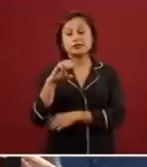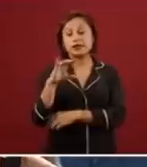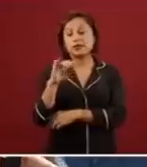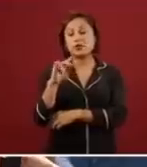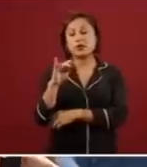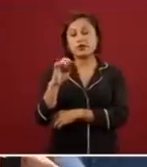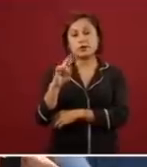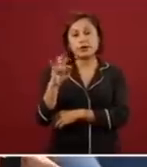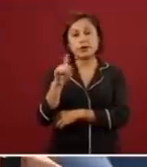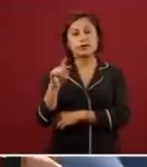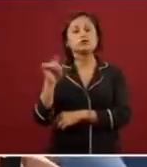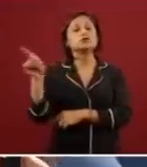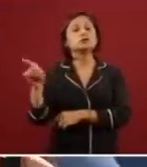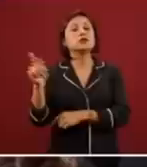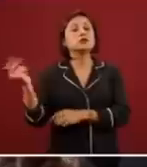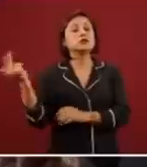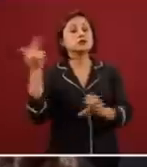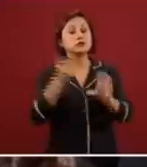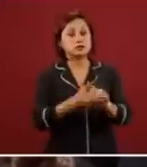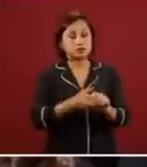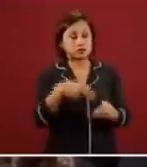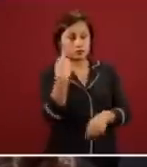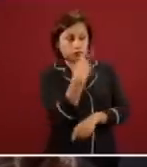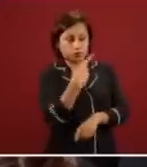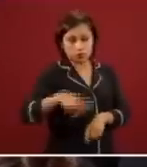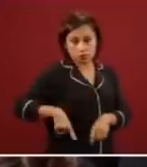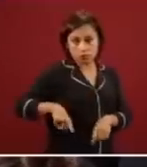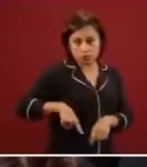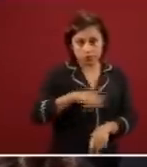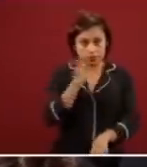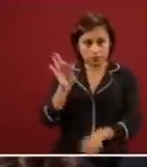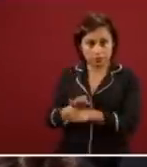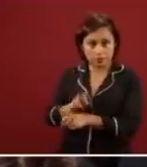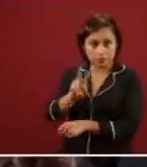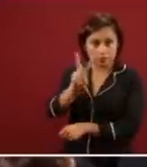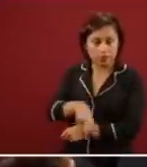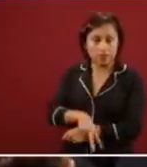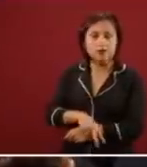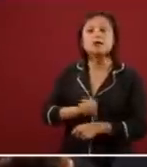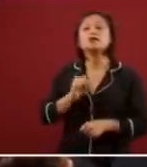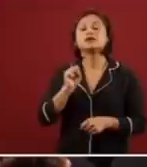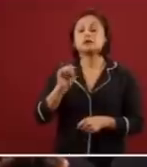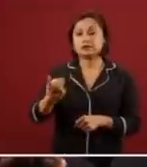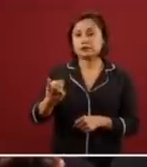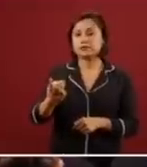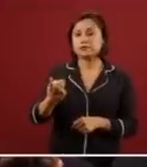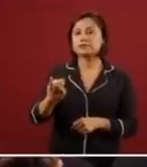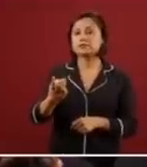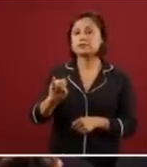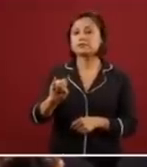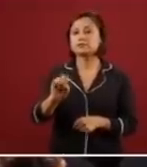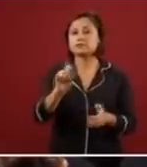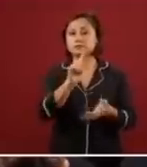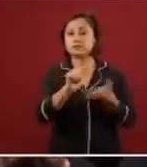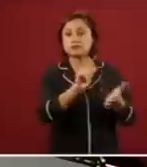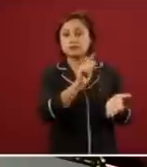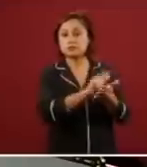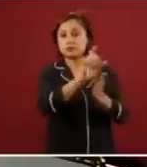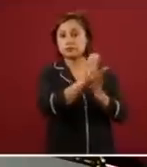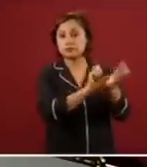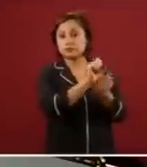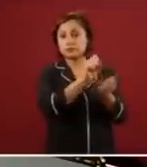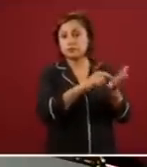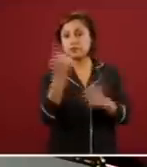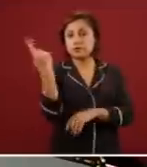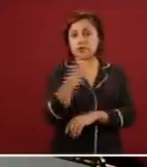cargo del gobierno mexicano, ¿verdad? Sí, como es. Ok, gracias. De acuerdo al derecho de asilo. Buenos